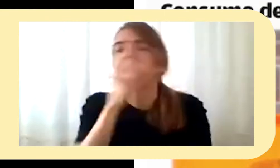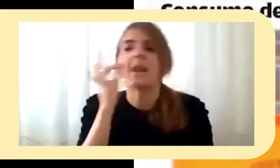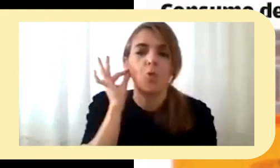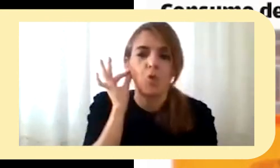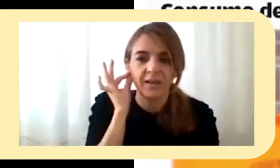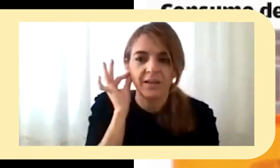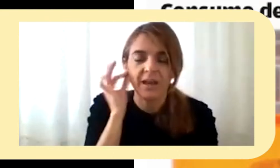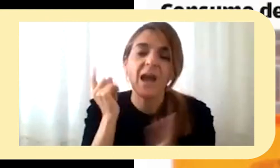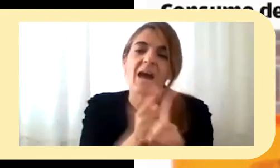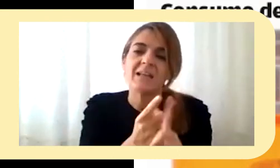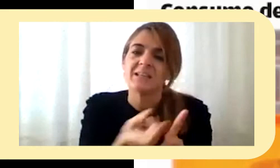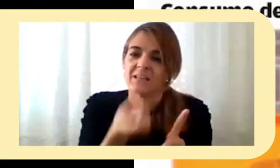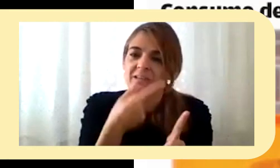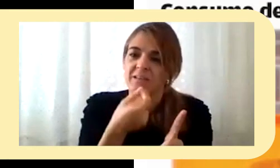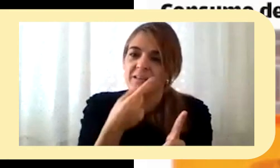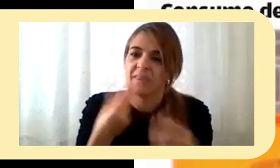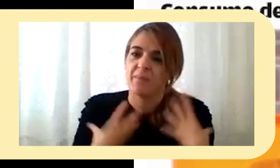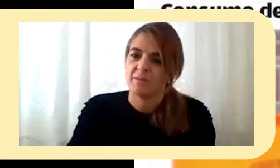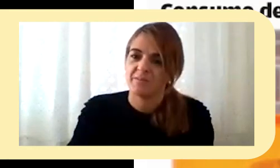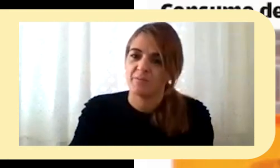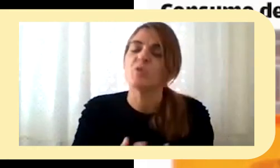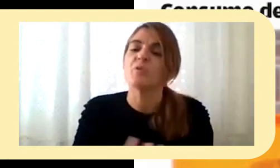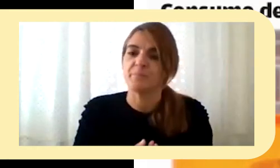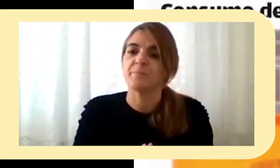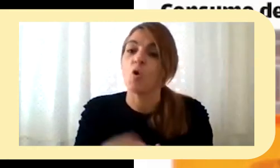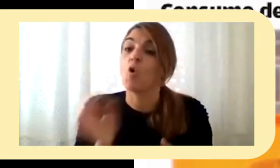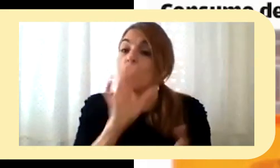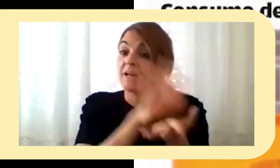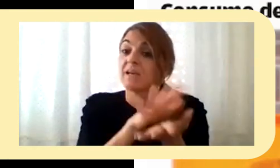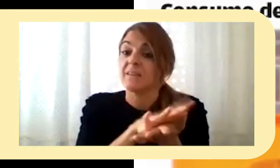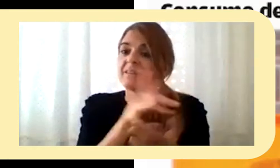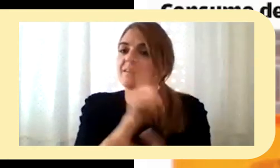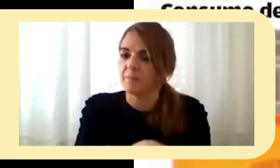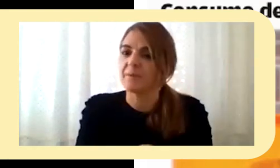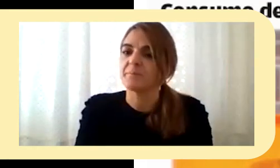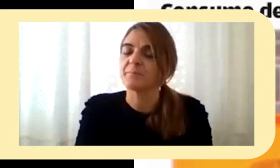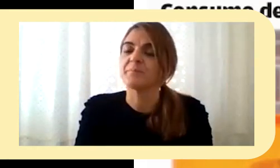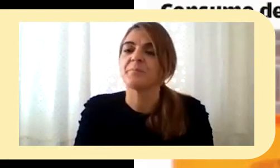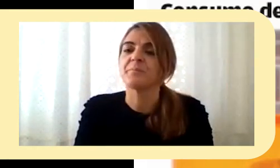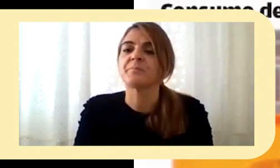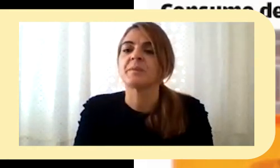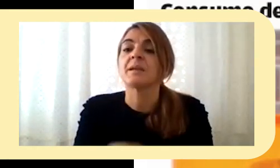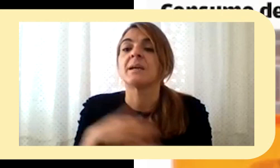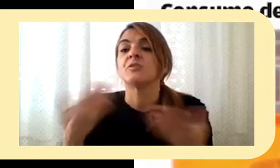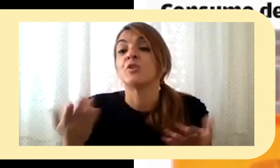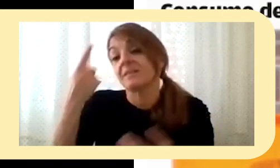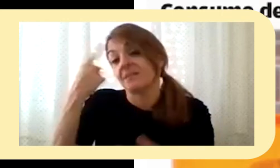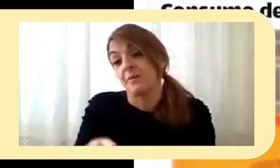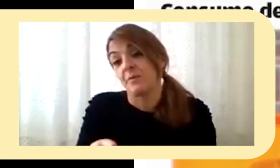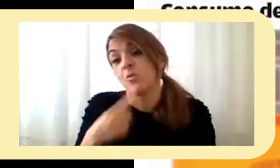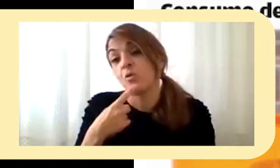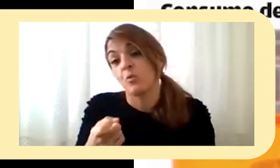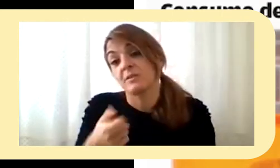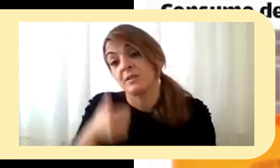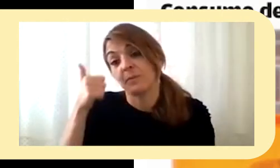veces más de tranquilizantes en mujeres que en hombres. Entonces, bueno, ya sabemos que nos cuesta un pedido vivir en